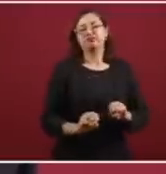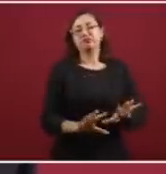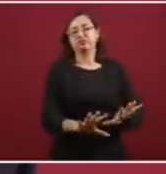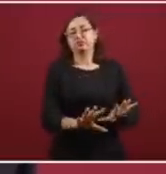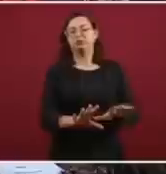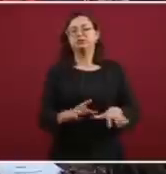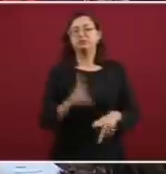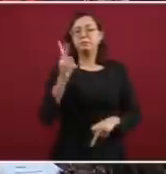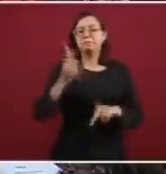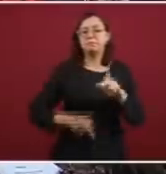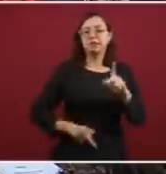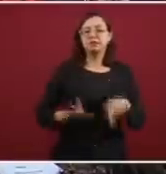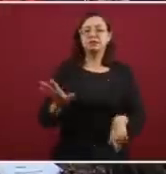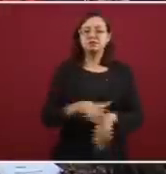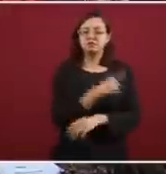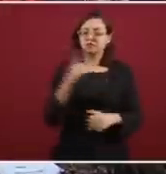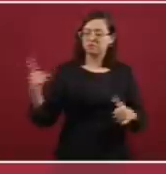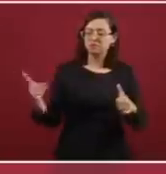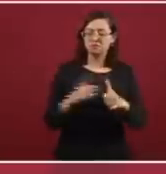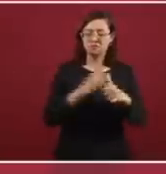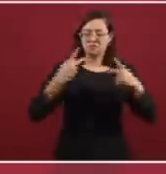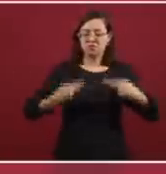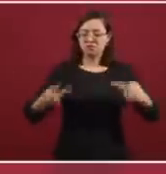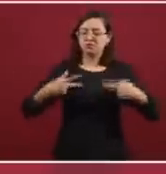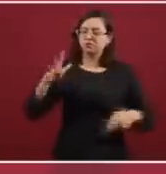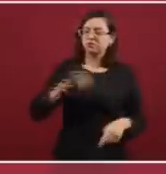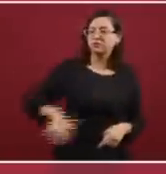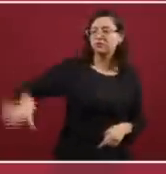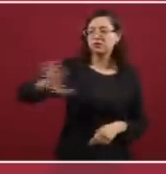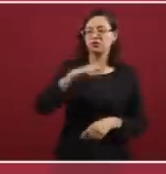porque se protegió la vida de las personas.